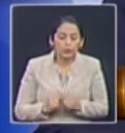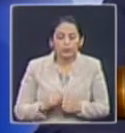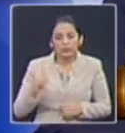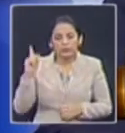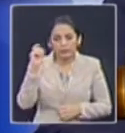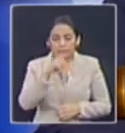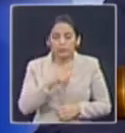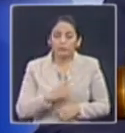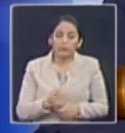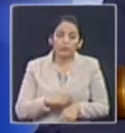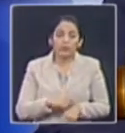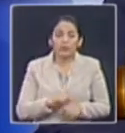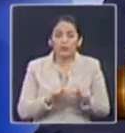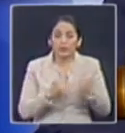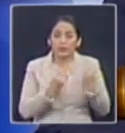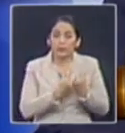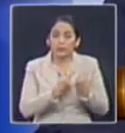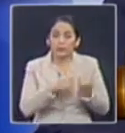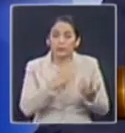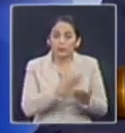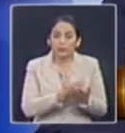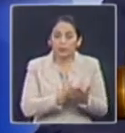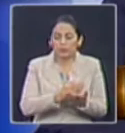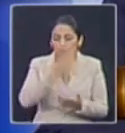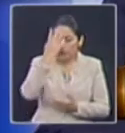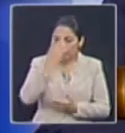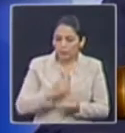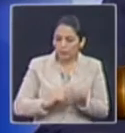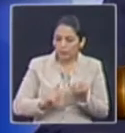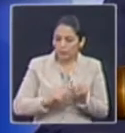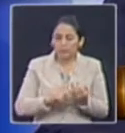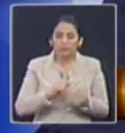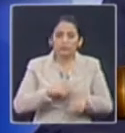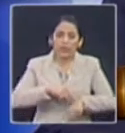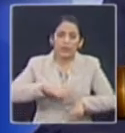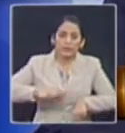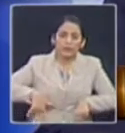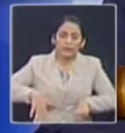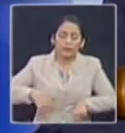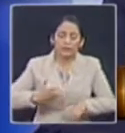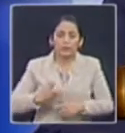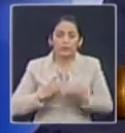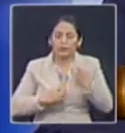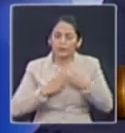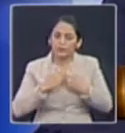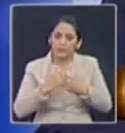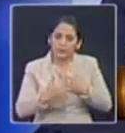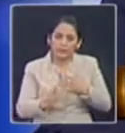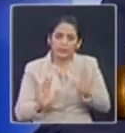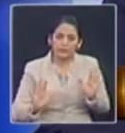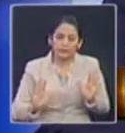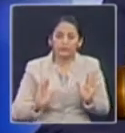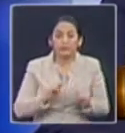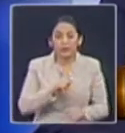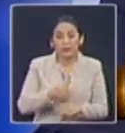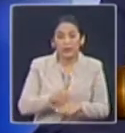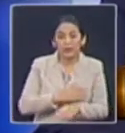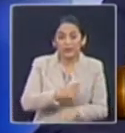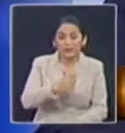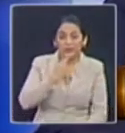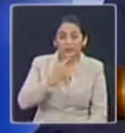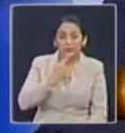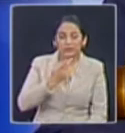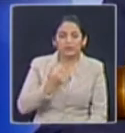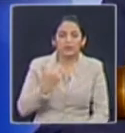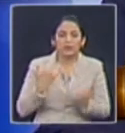ciertas, digamos así, decisiones que como estoy diciendo, atacaría a los problemas estructurales del país. Uno de ellos, como usted dice, es el problema